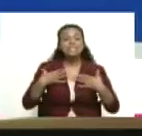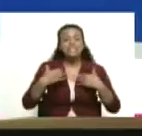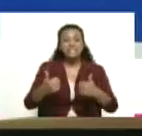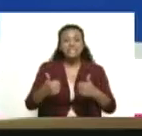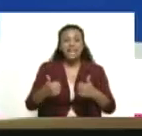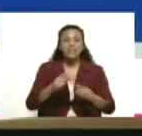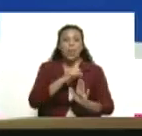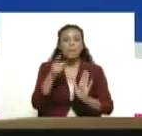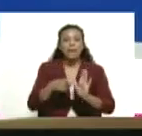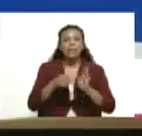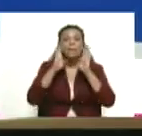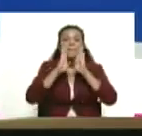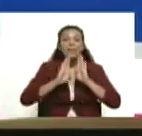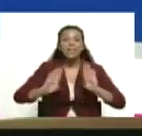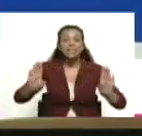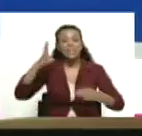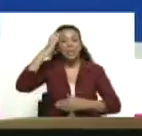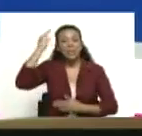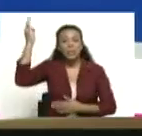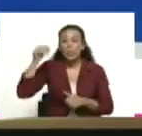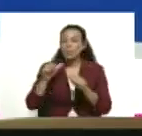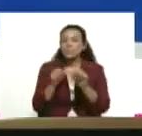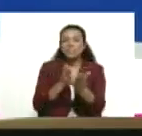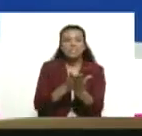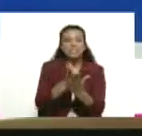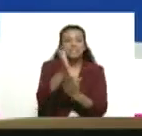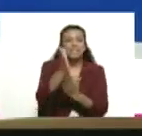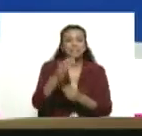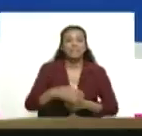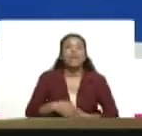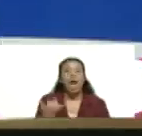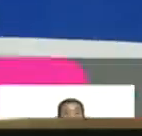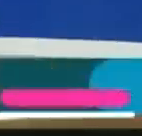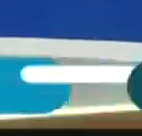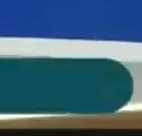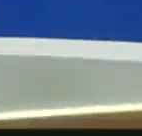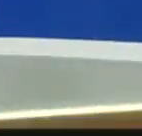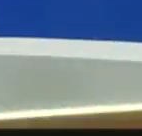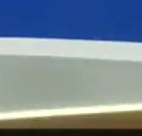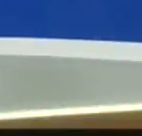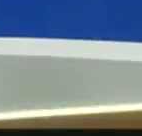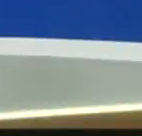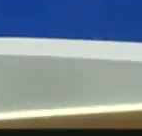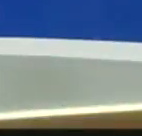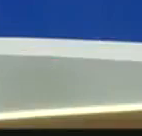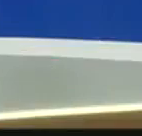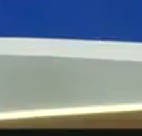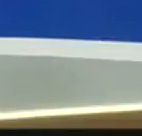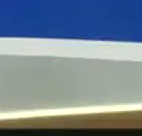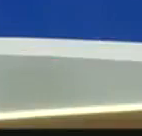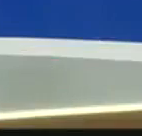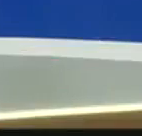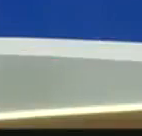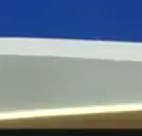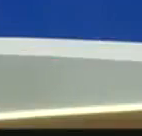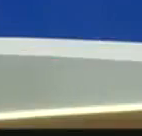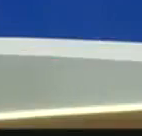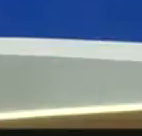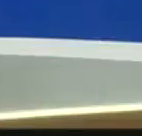sanitos, benditos, dispuestos a seguir avanzando. Vamos a ver Semana Presidencial. Buenas noches a toda Venezuela.